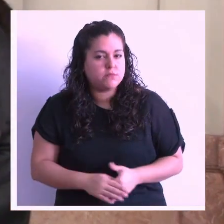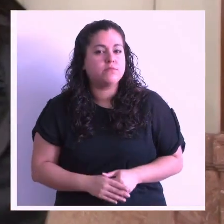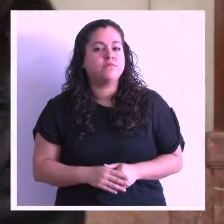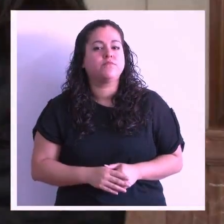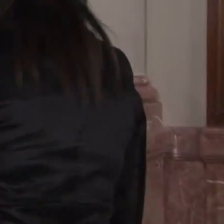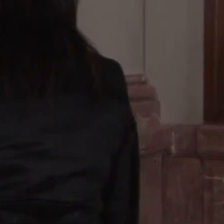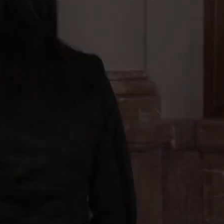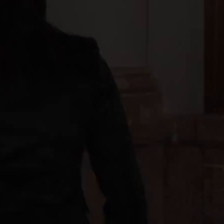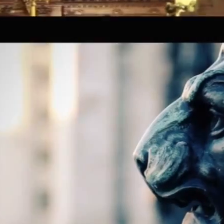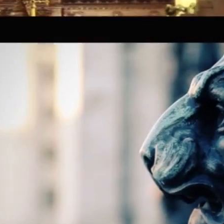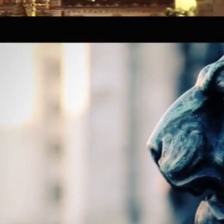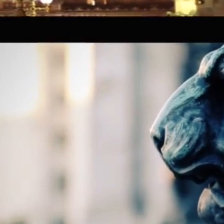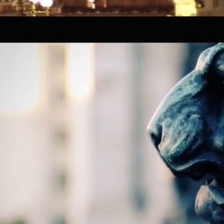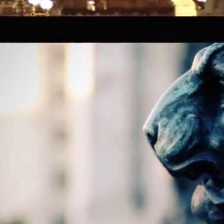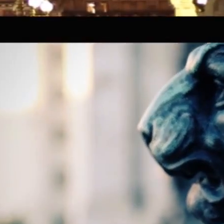Acompáñenme.